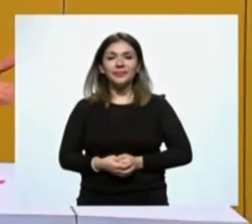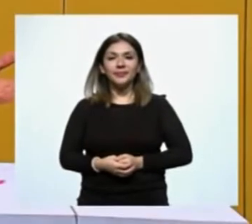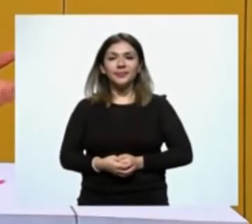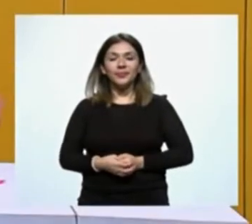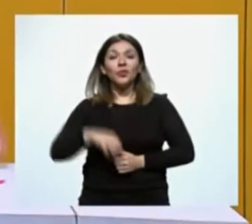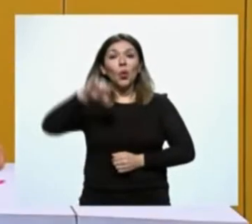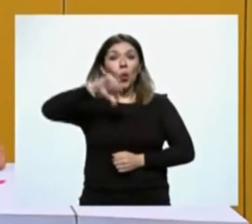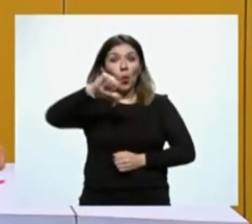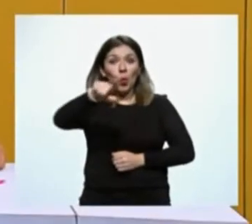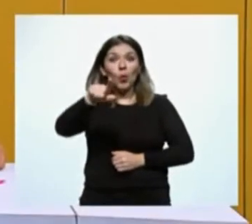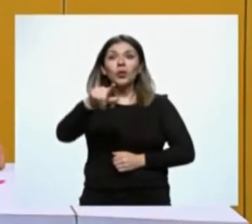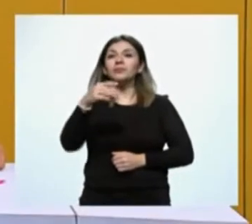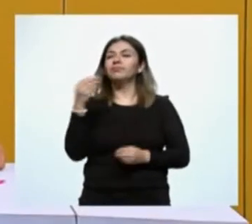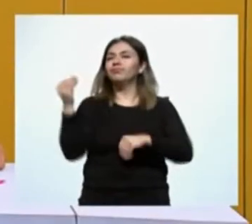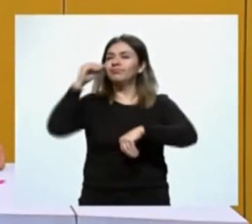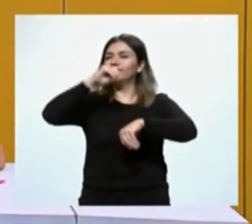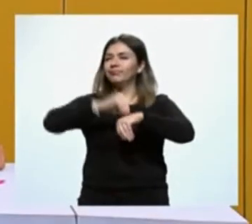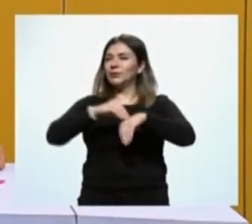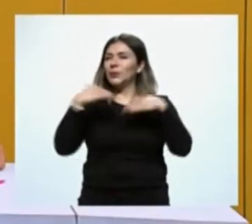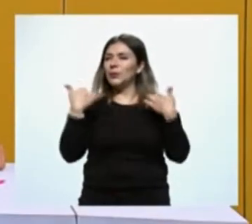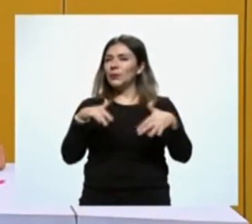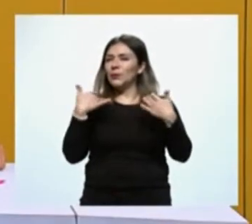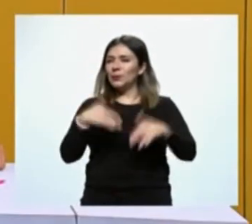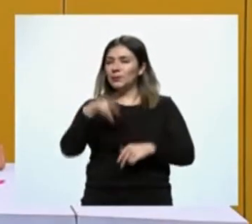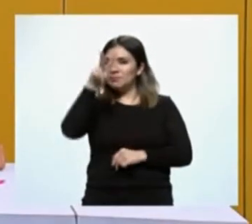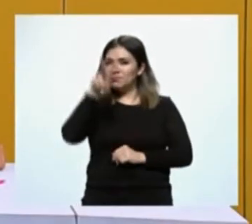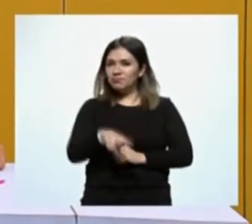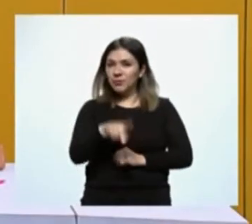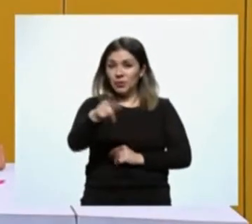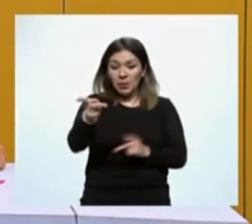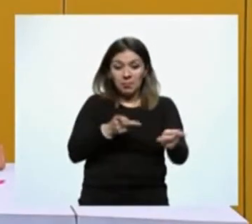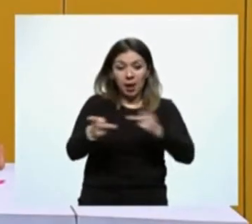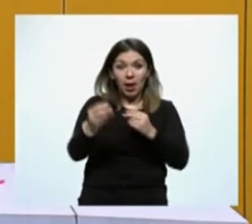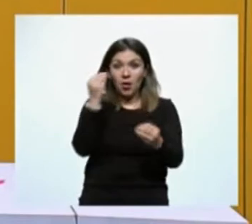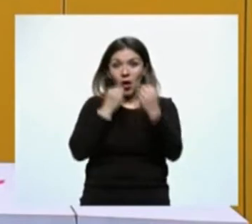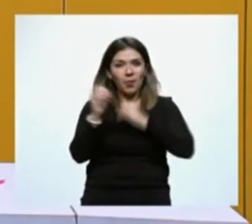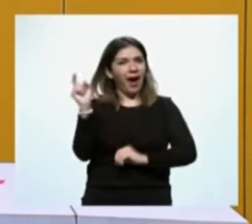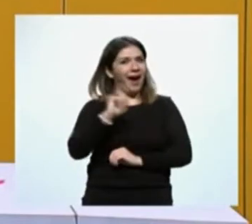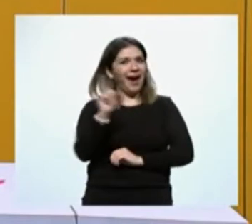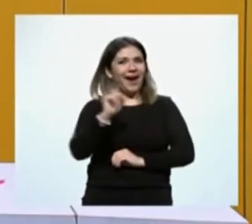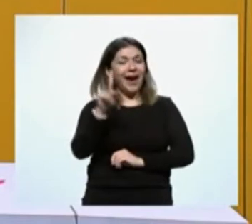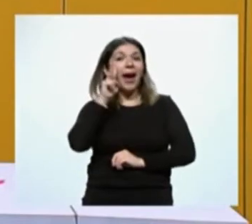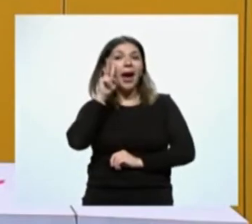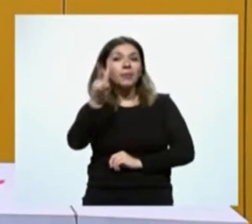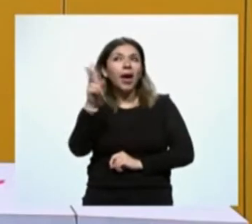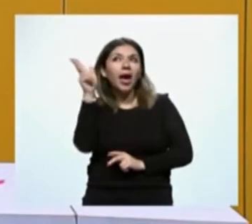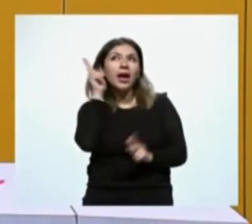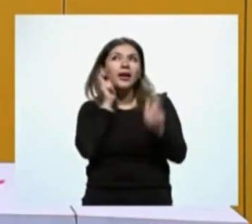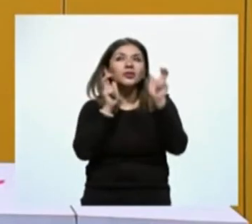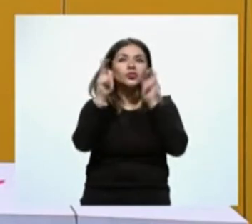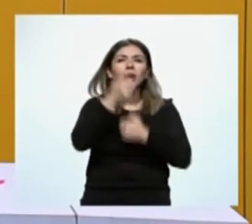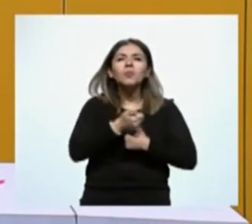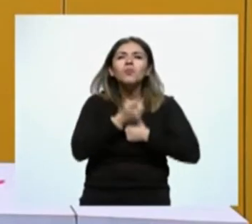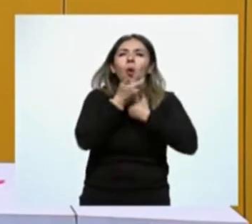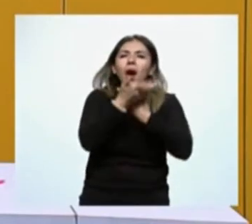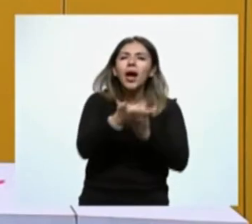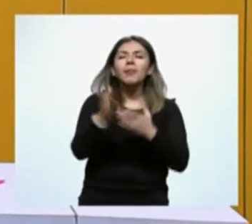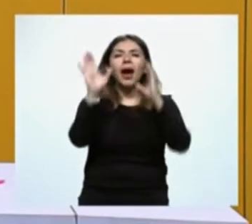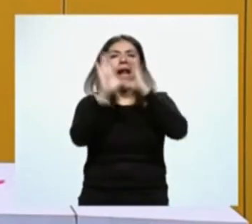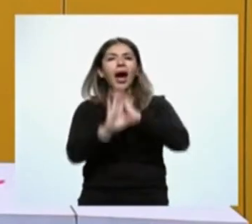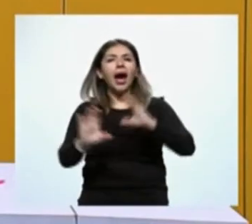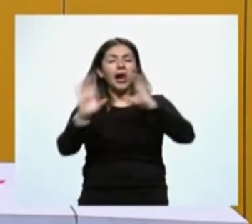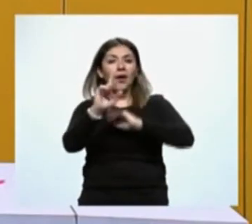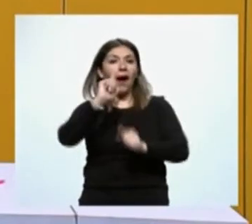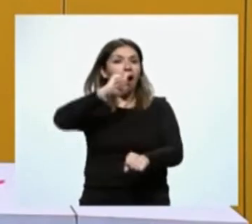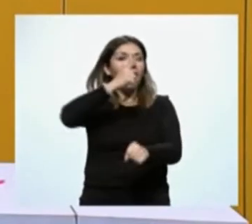Hoy vamos a ponerle mucho sabor al programa, y no porque vayamos a preparar comida, sino porque escucharás algunos poemas y canciones. Te